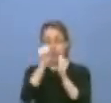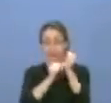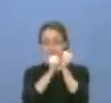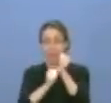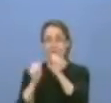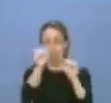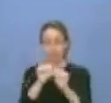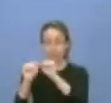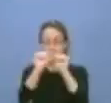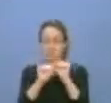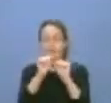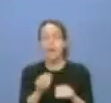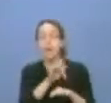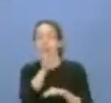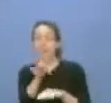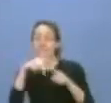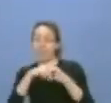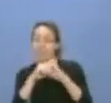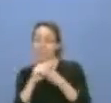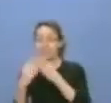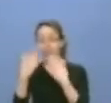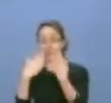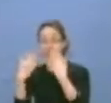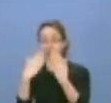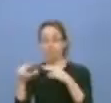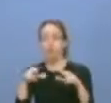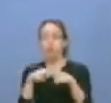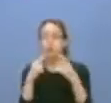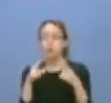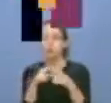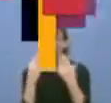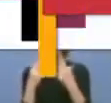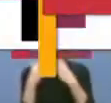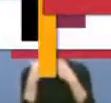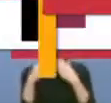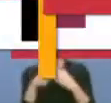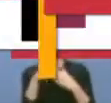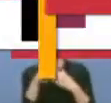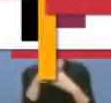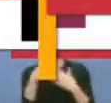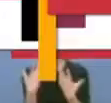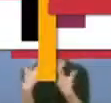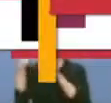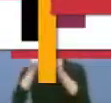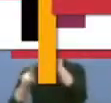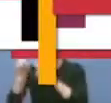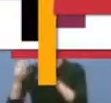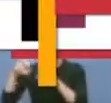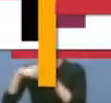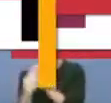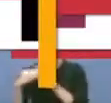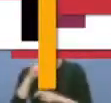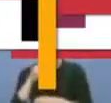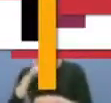sido junto con la ejemplar herramienta del diálogo social paradigma de que en los momentos cruciales para nuestra